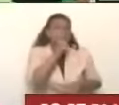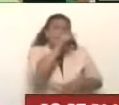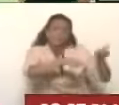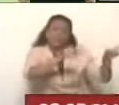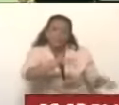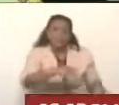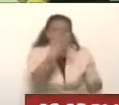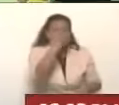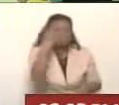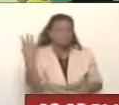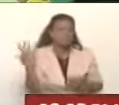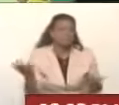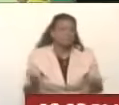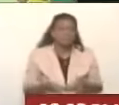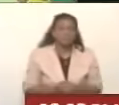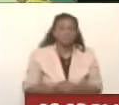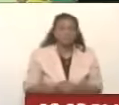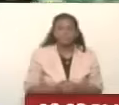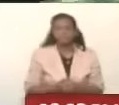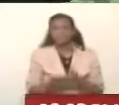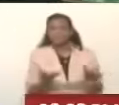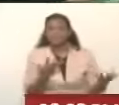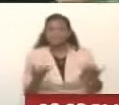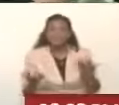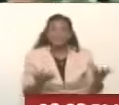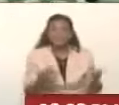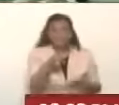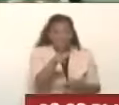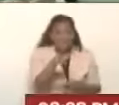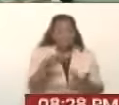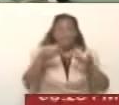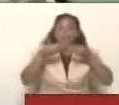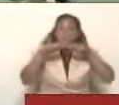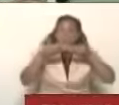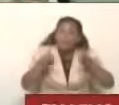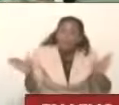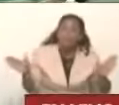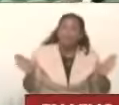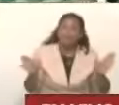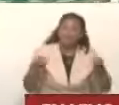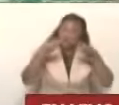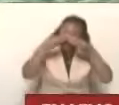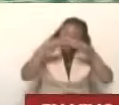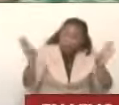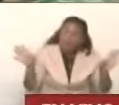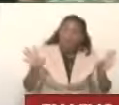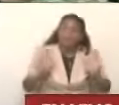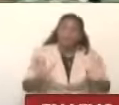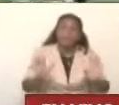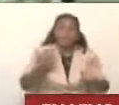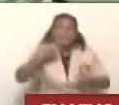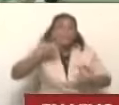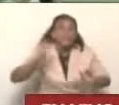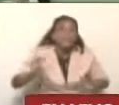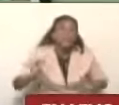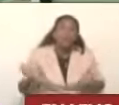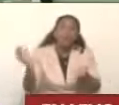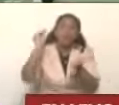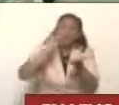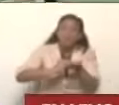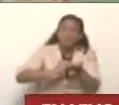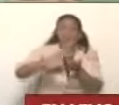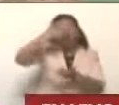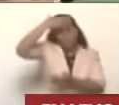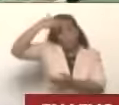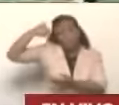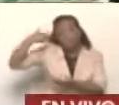lo ha mencionado, va a significar votos. Esto le está abriendo las puertas, el público lo conoce también, a la posibilidad de que retorne Donald